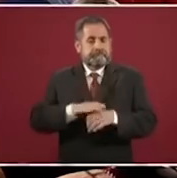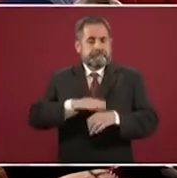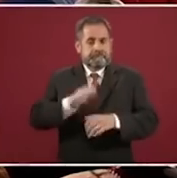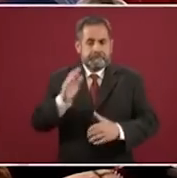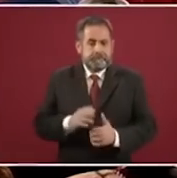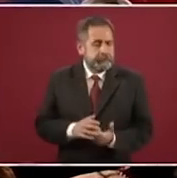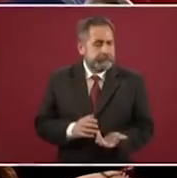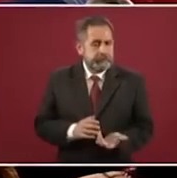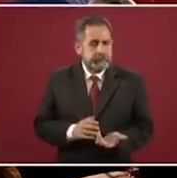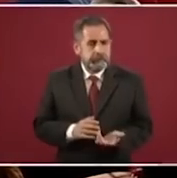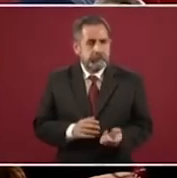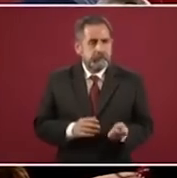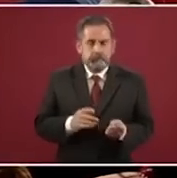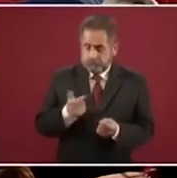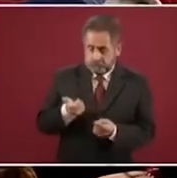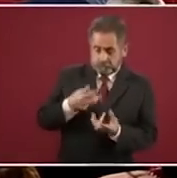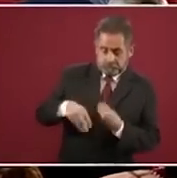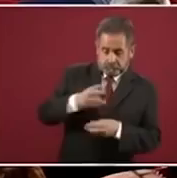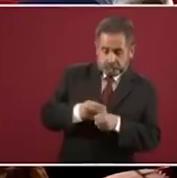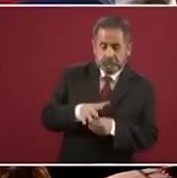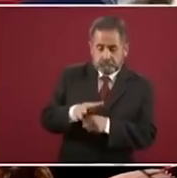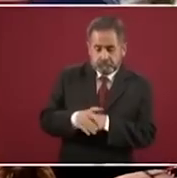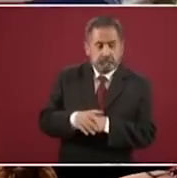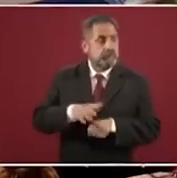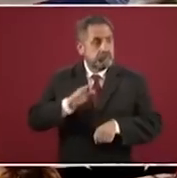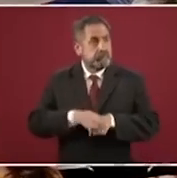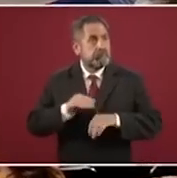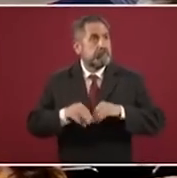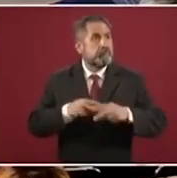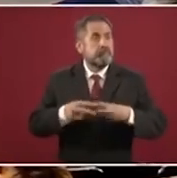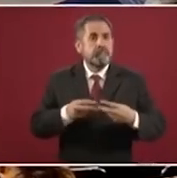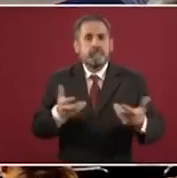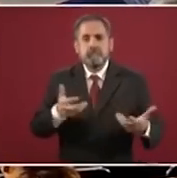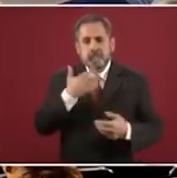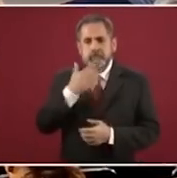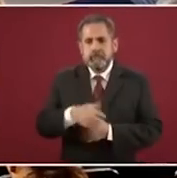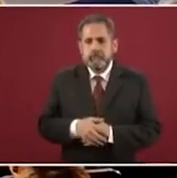de lo que se podría hacer si lo manejara